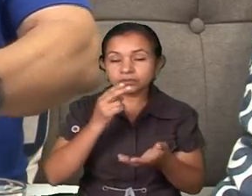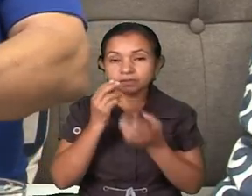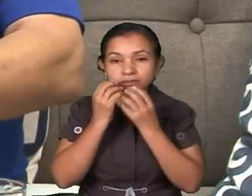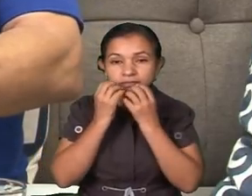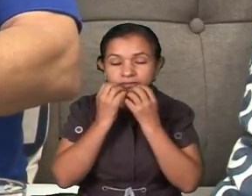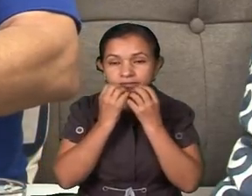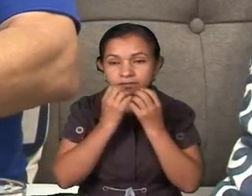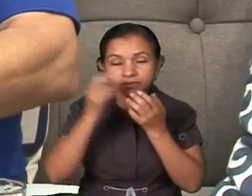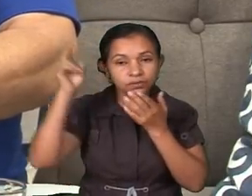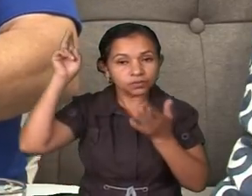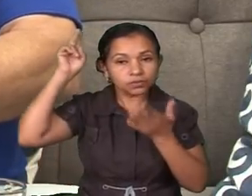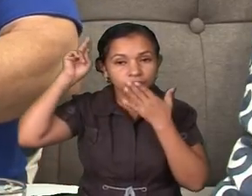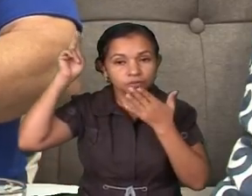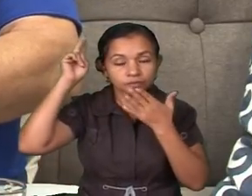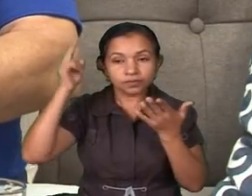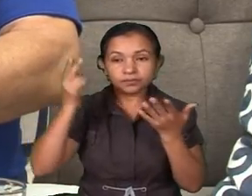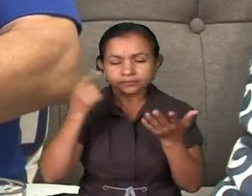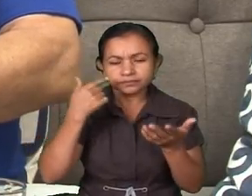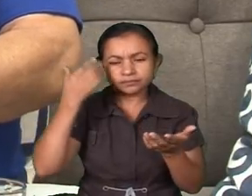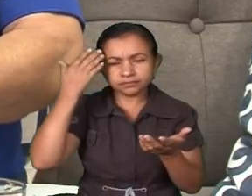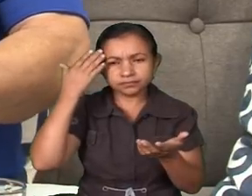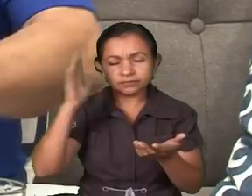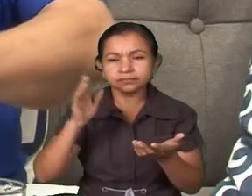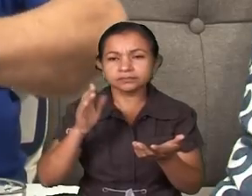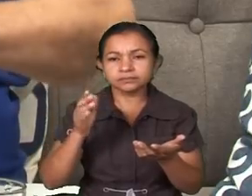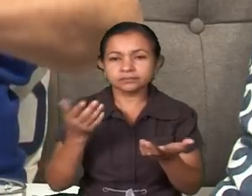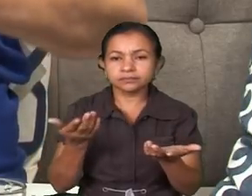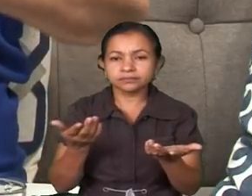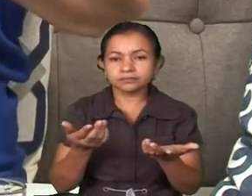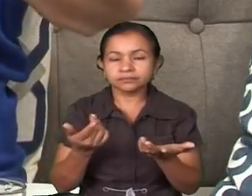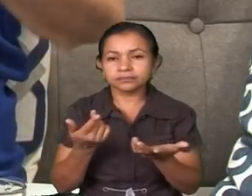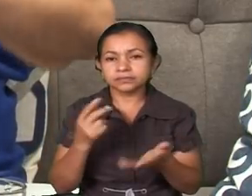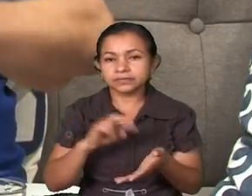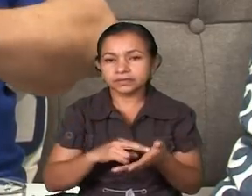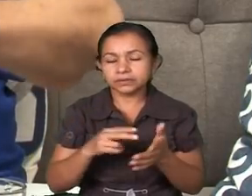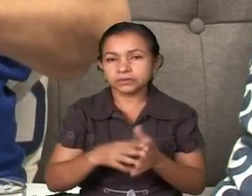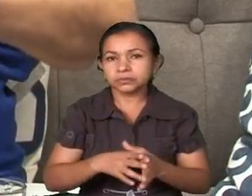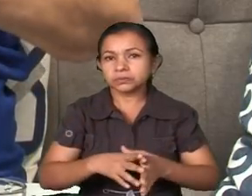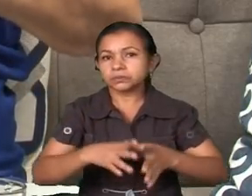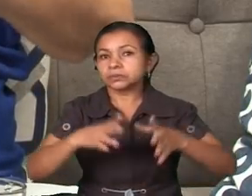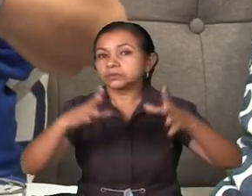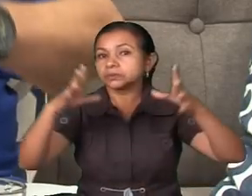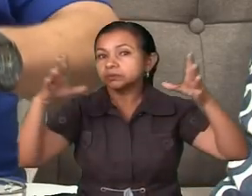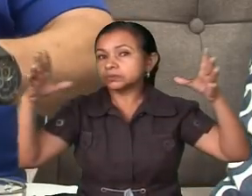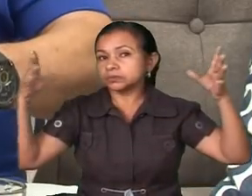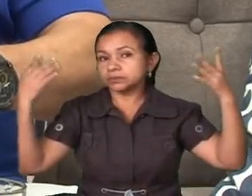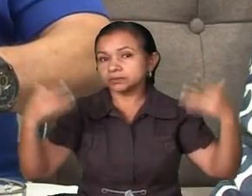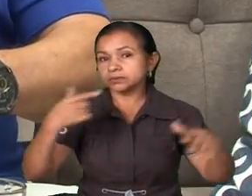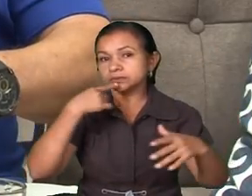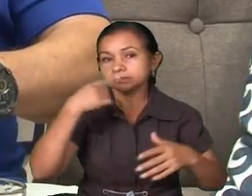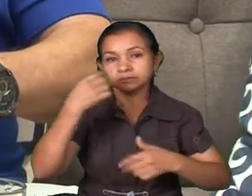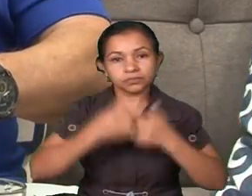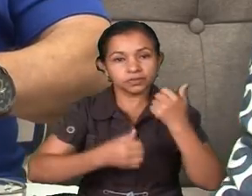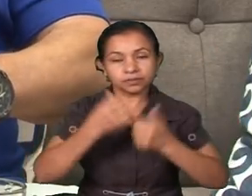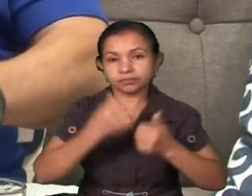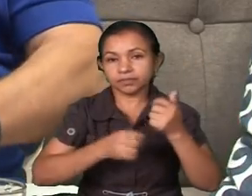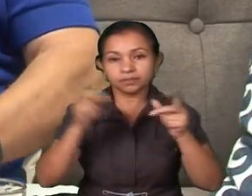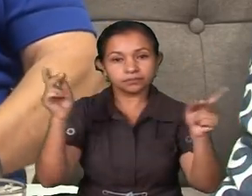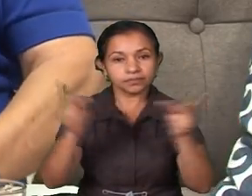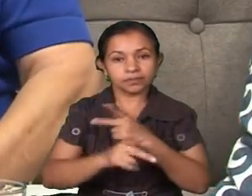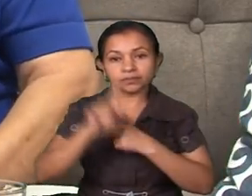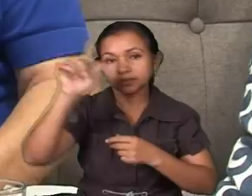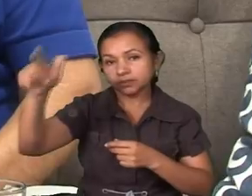allí en, sé lo que fue la quema de Indio Maíz, y aquí la magnificaron y quisieron generar un problema de